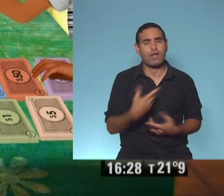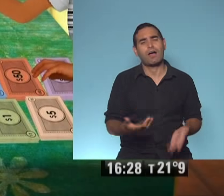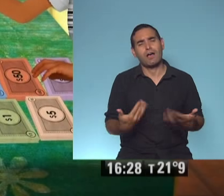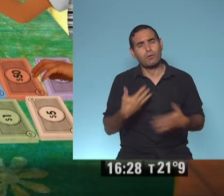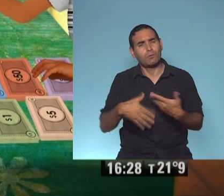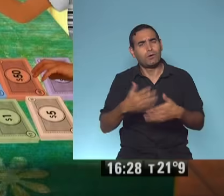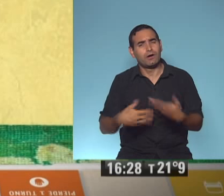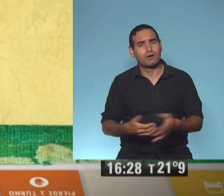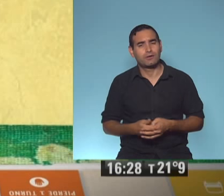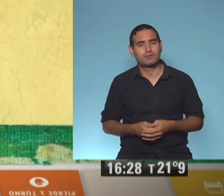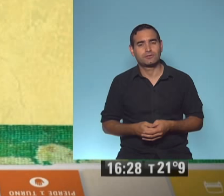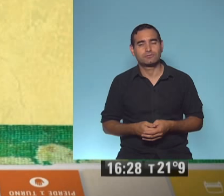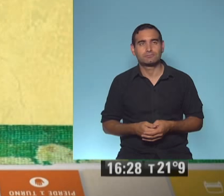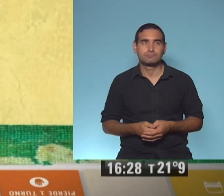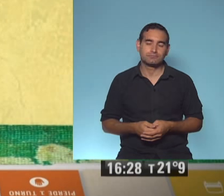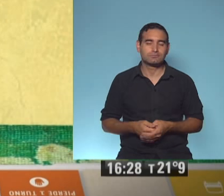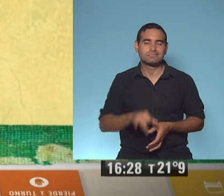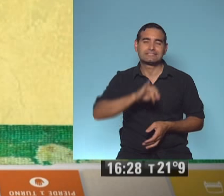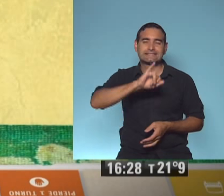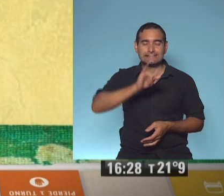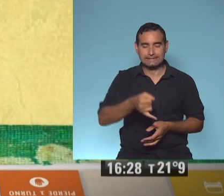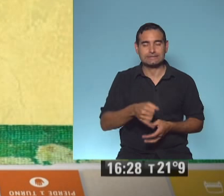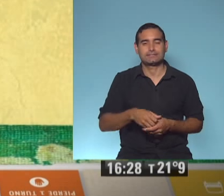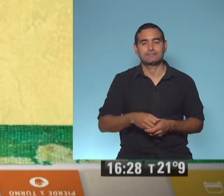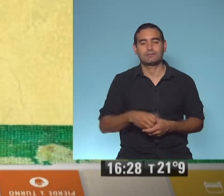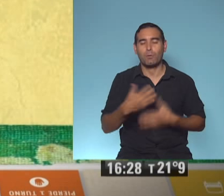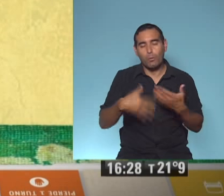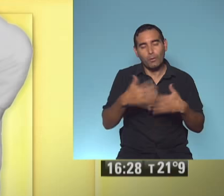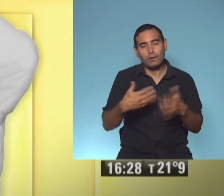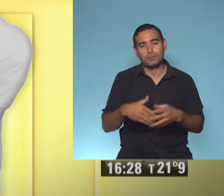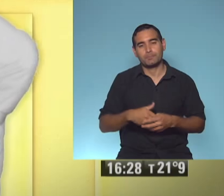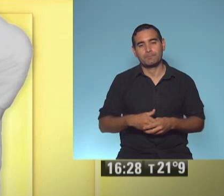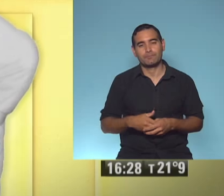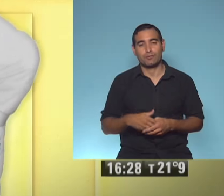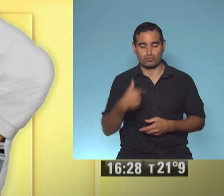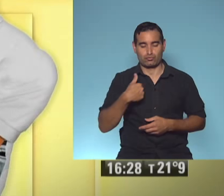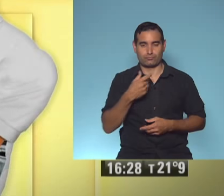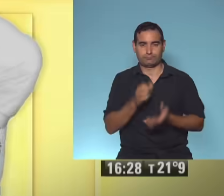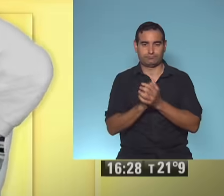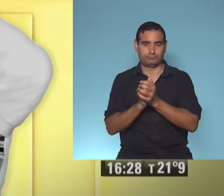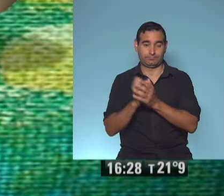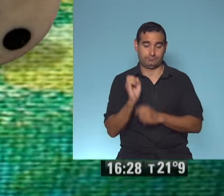Dale. Bueno, está bien. Uy. Tiro yo.